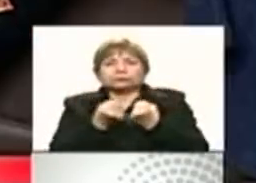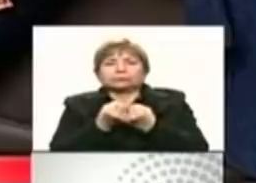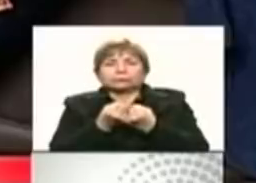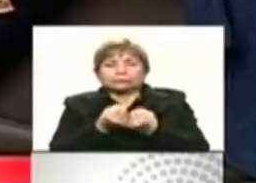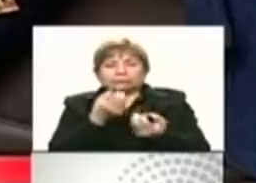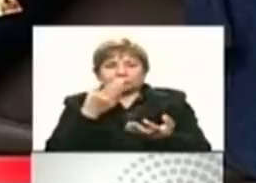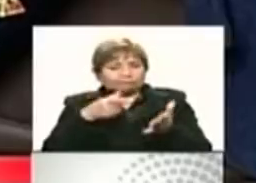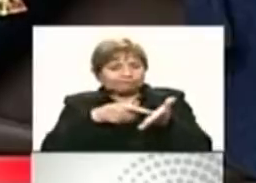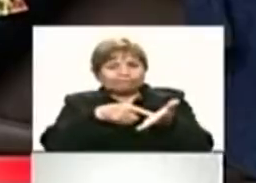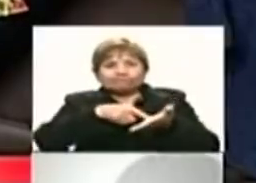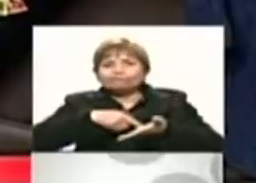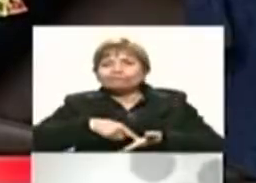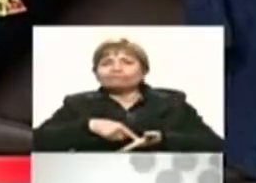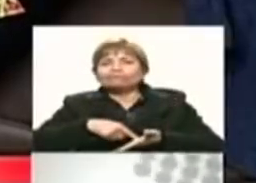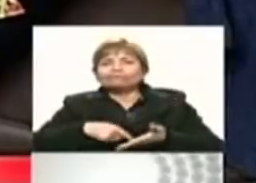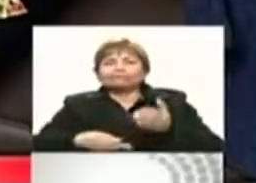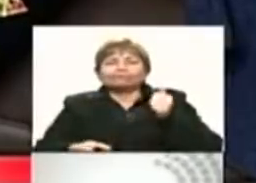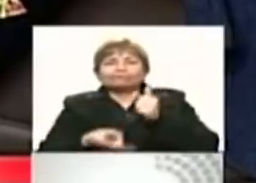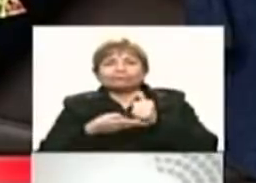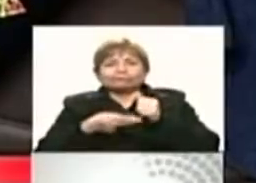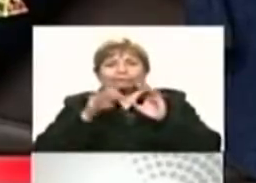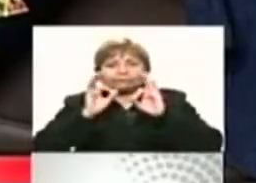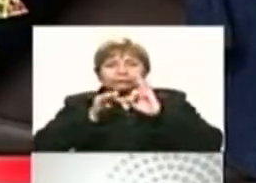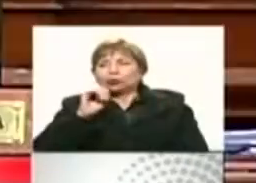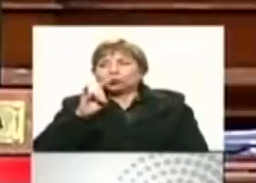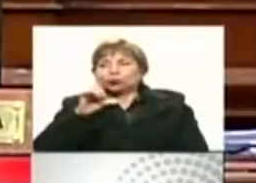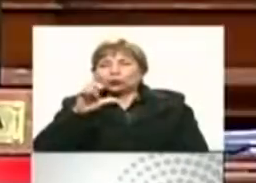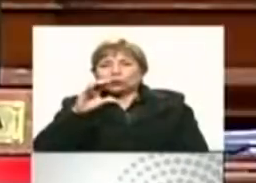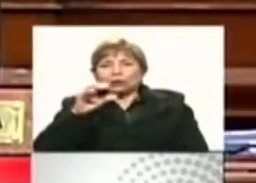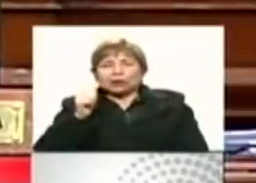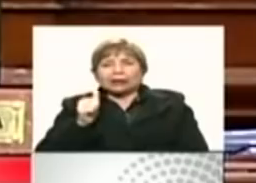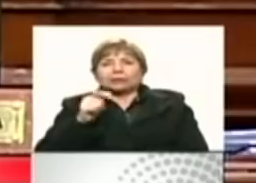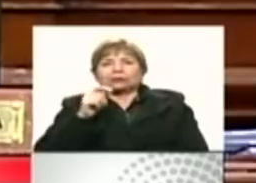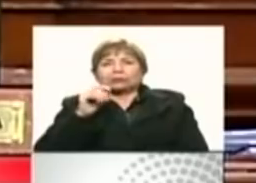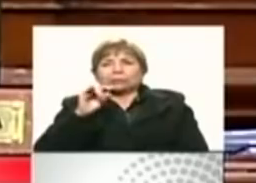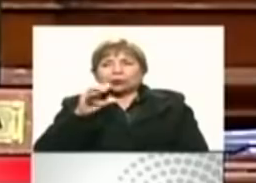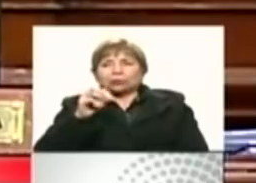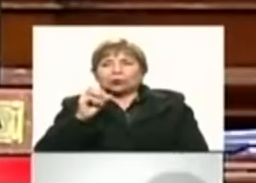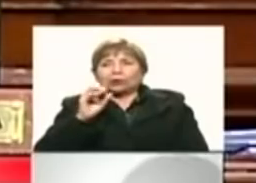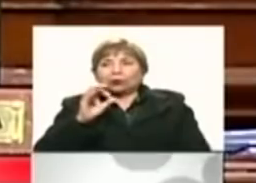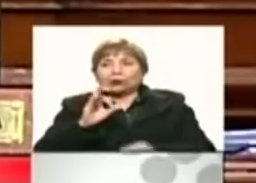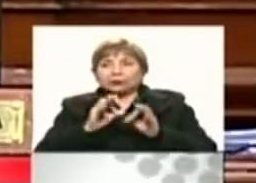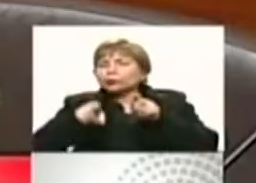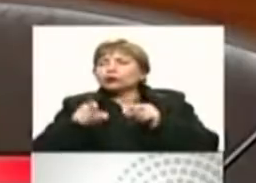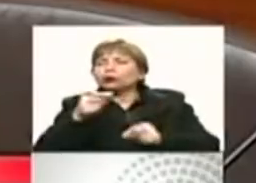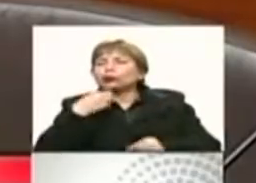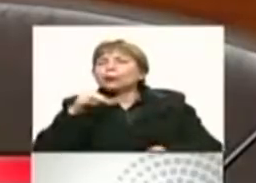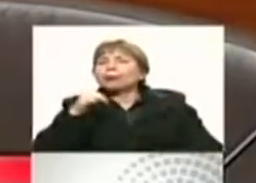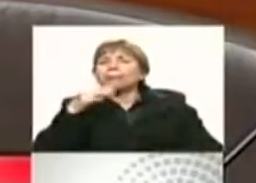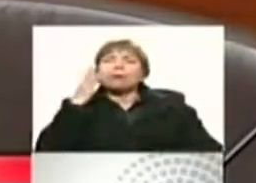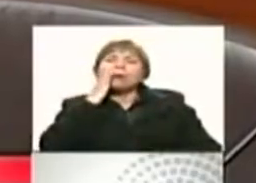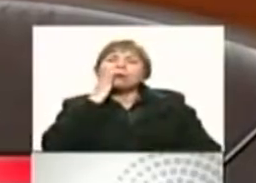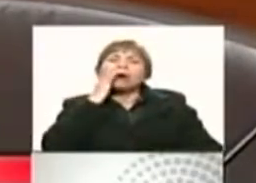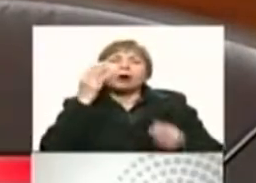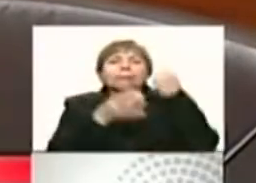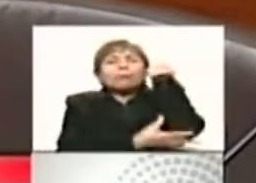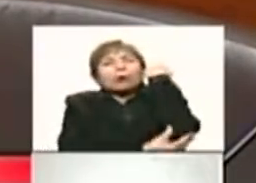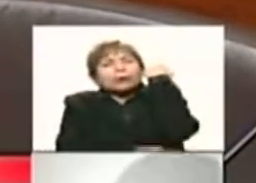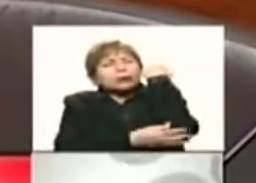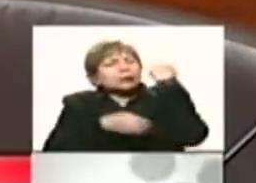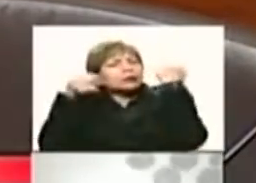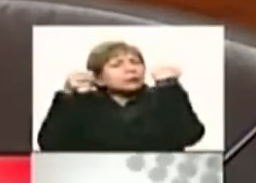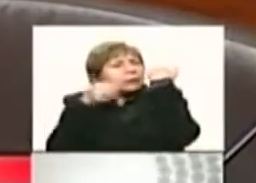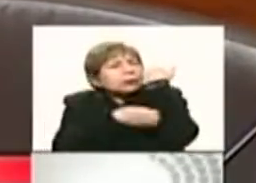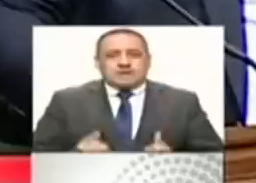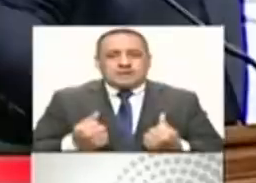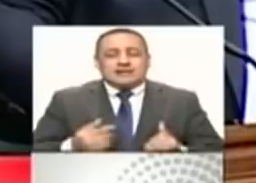Bellido en el curso del día de hoy? Don Fernando, esto es como el fútbol, ¿no? Hasta el último minuto en política no